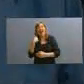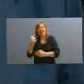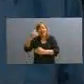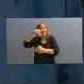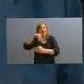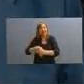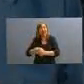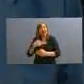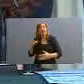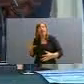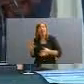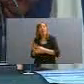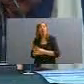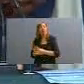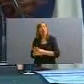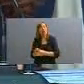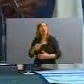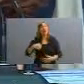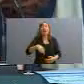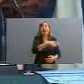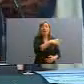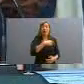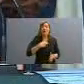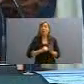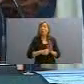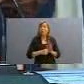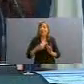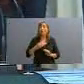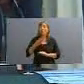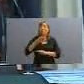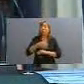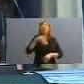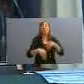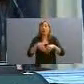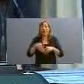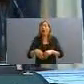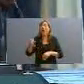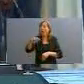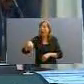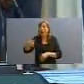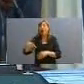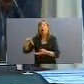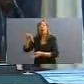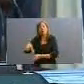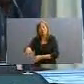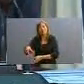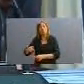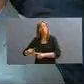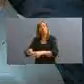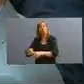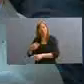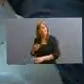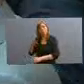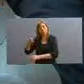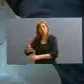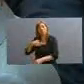de los partidos para que la ciudadanía se involucre en la vida de los partidos políticos ha contribuido a una mayor y